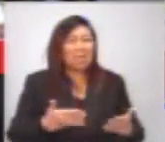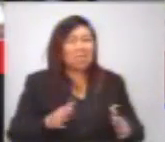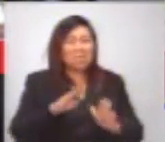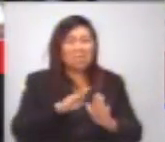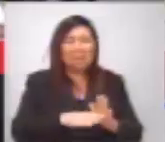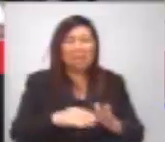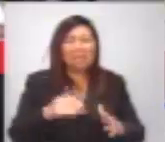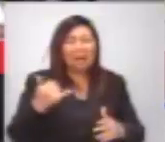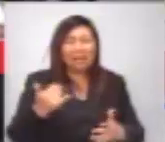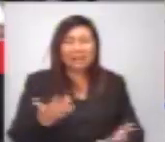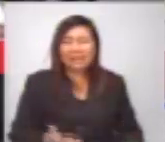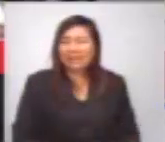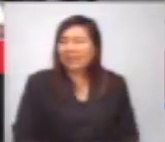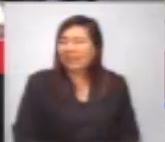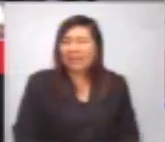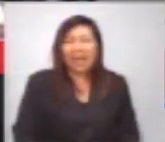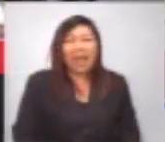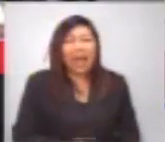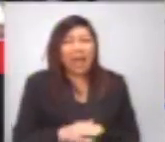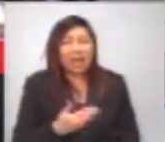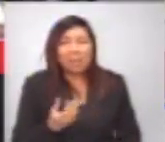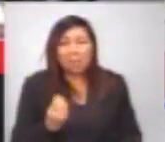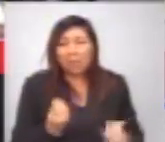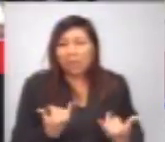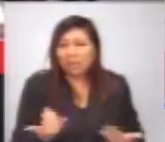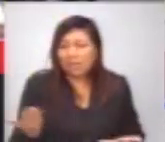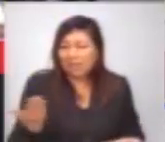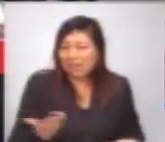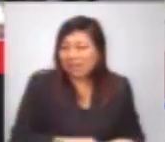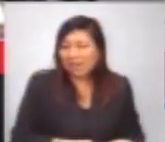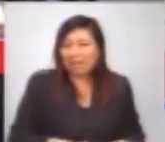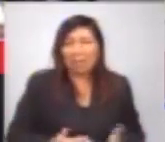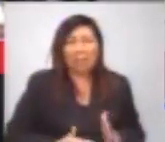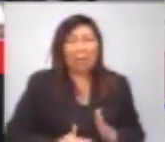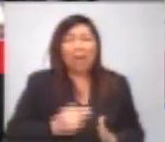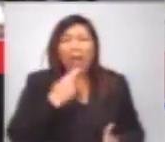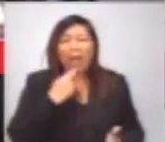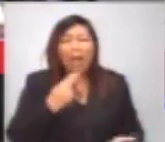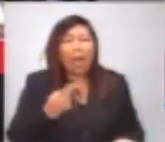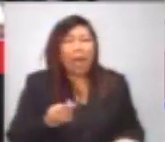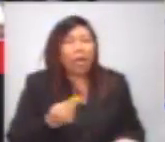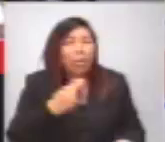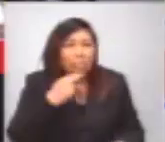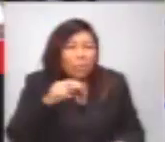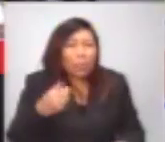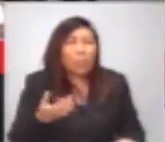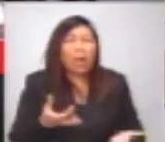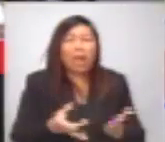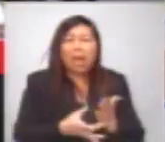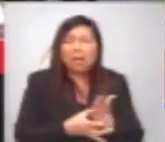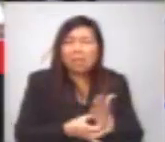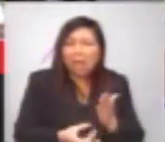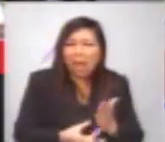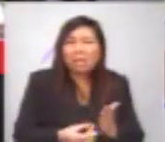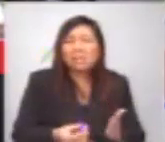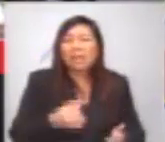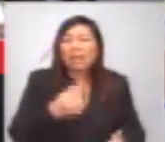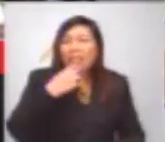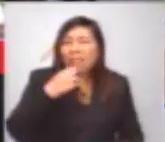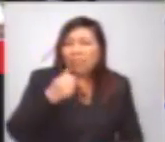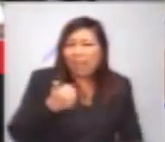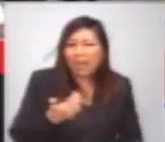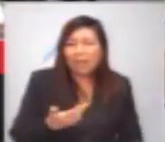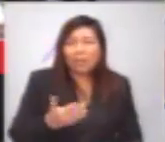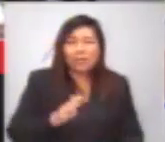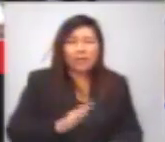y menos leche a la gente. Hay alimentos como esto que nos ha traído, altos en azúcares, altos en grasas, altos en sal.